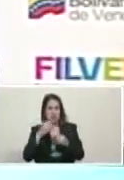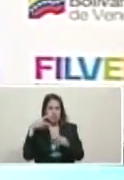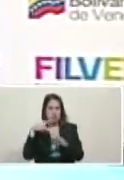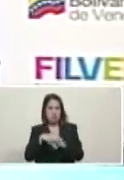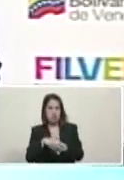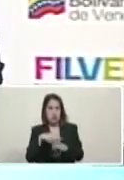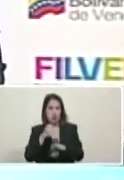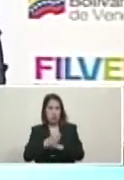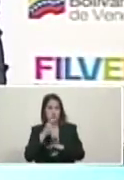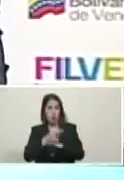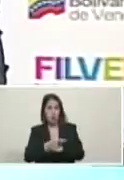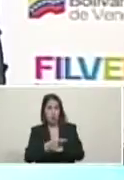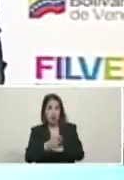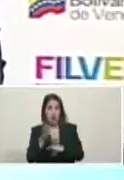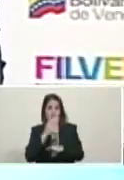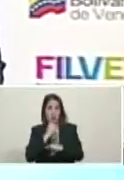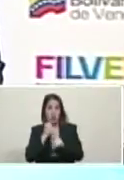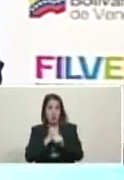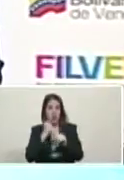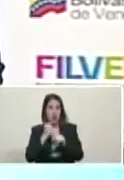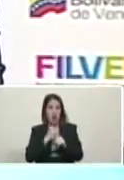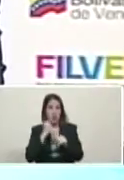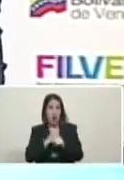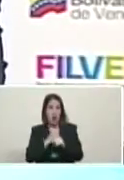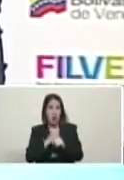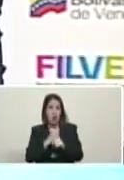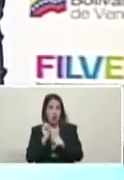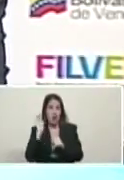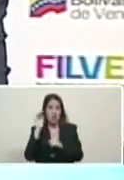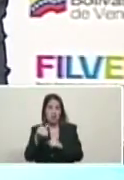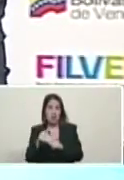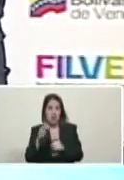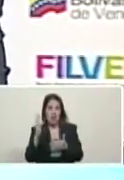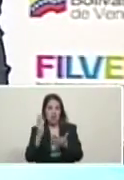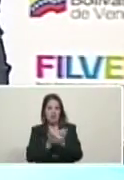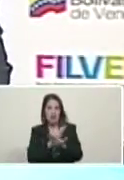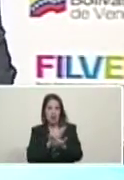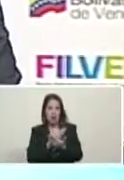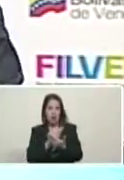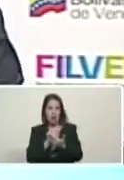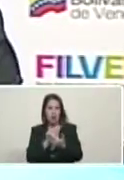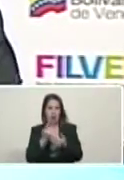en Argentina. Por culpa de Maduro le quitaron las pensiones a los argentinos.